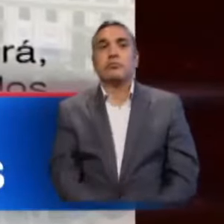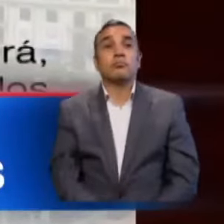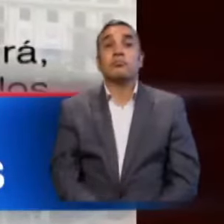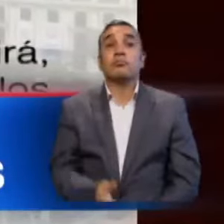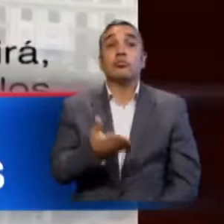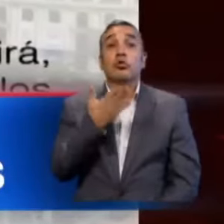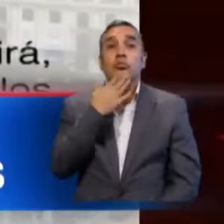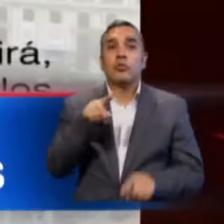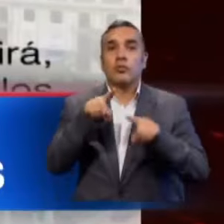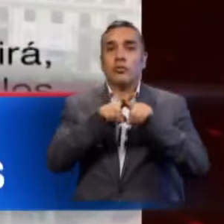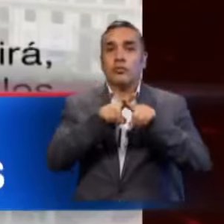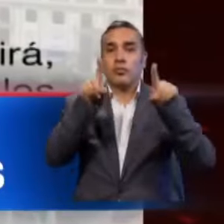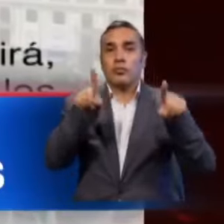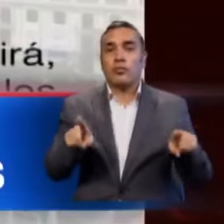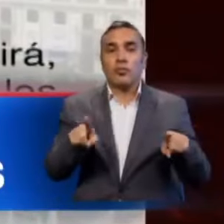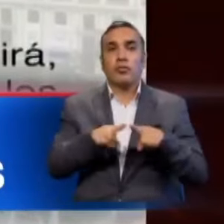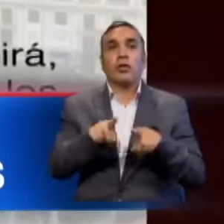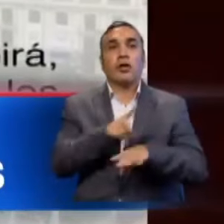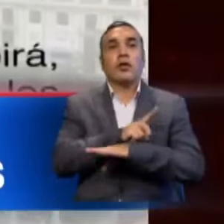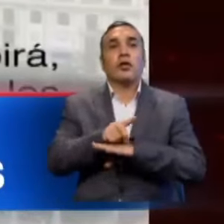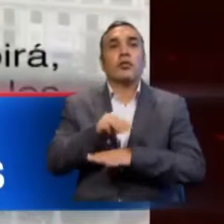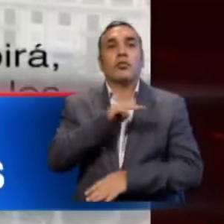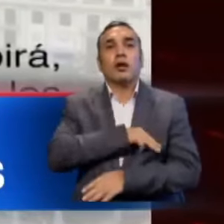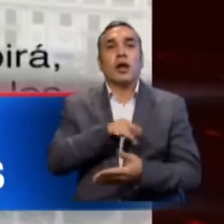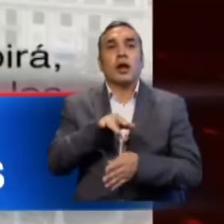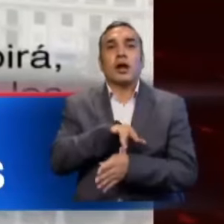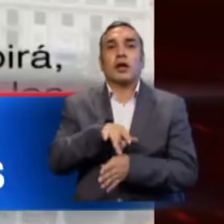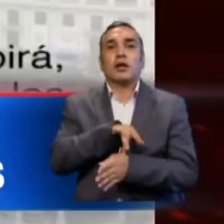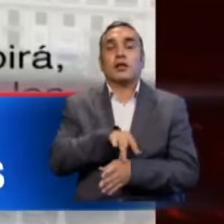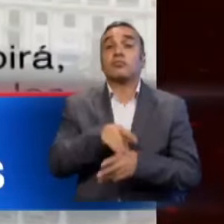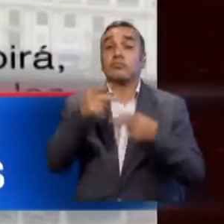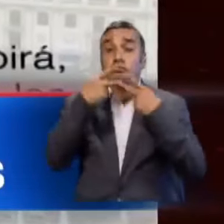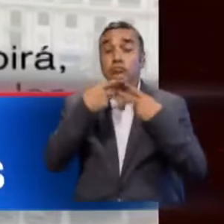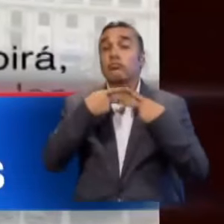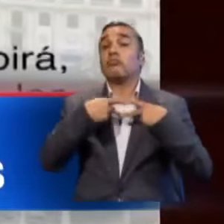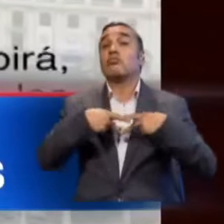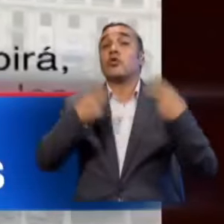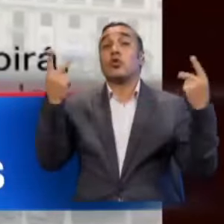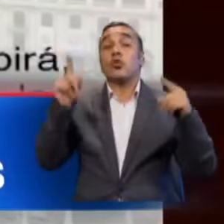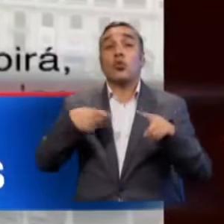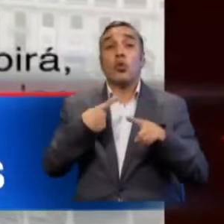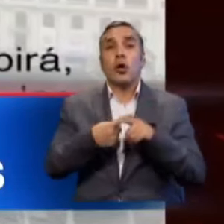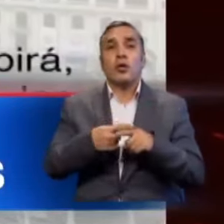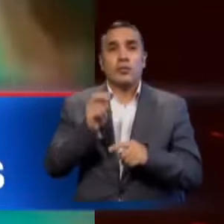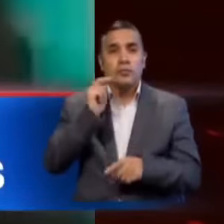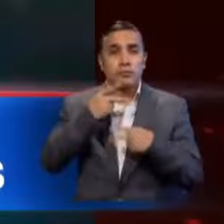de la ventanilla universal de la Dirección Municipal de Riesgos. El anuncio se hizo luego de que se